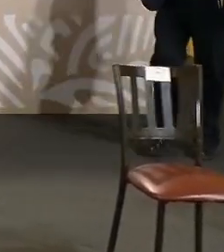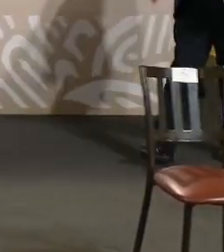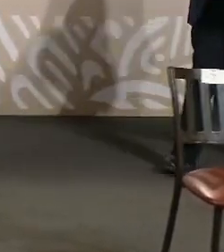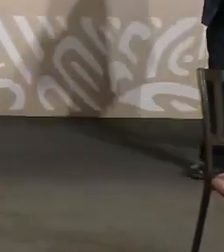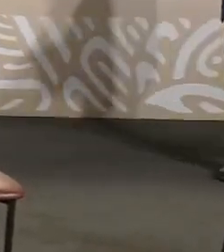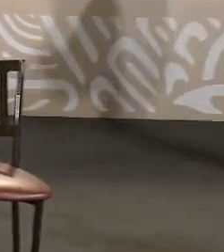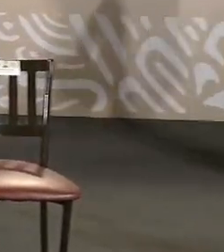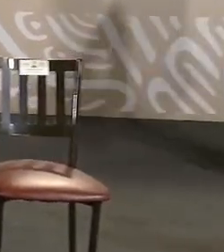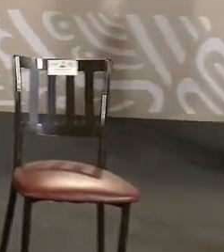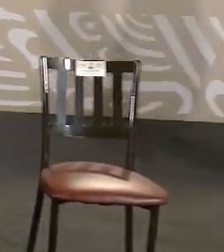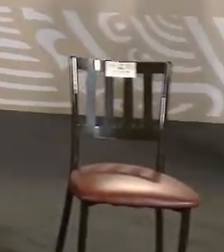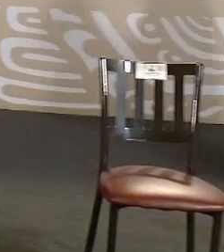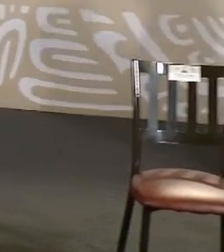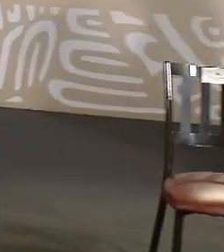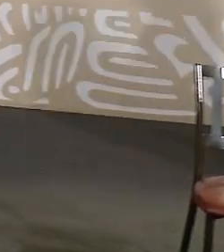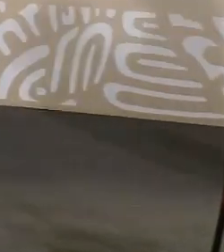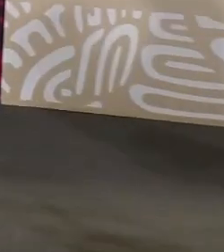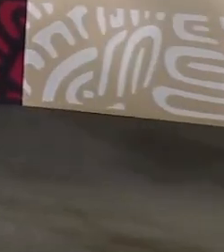Ánimo.